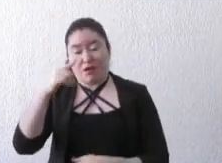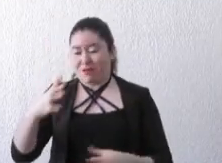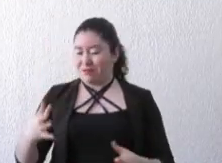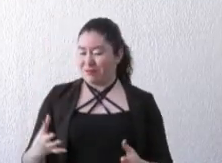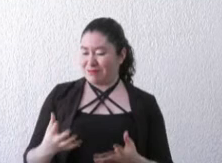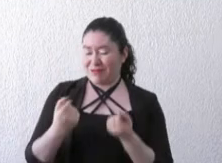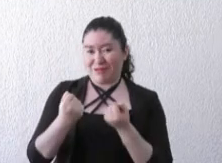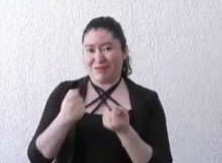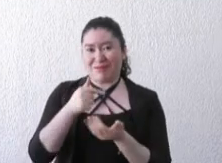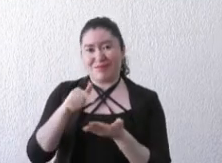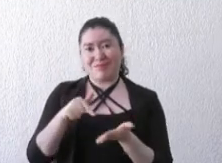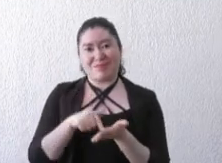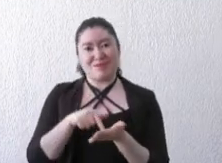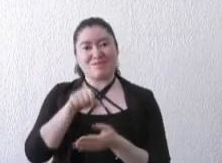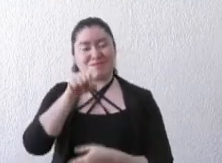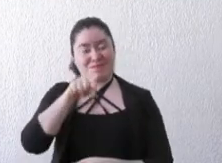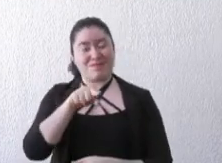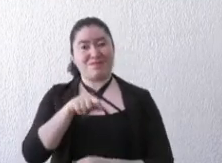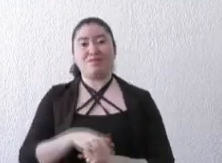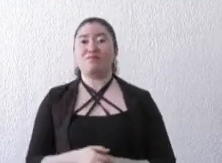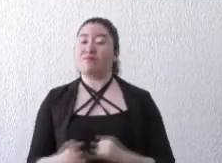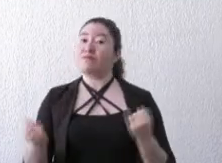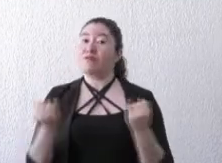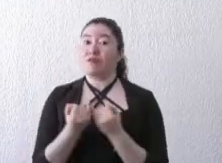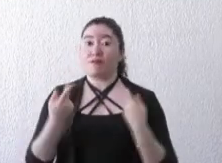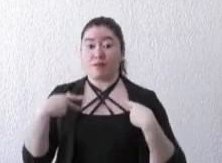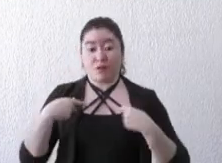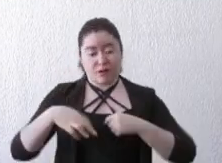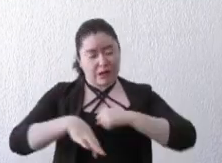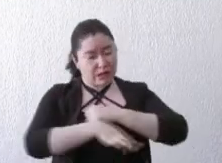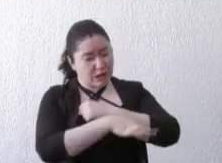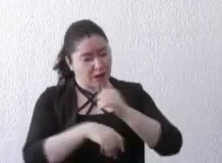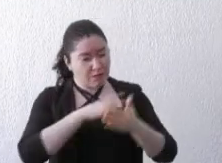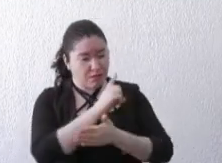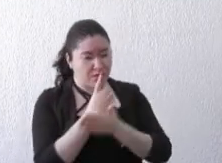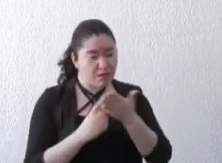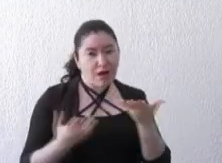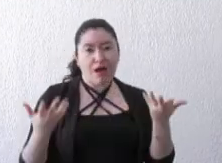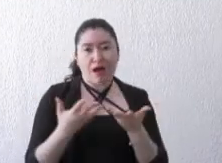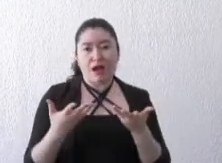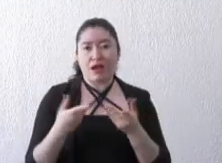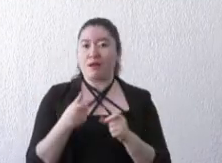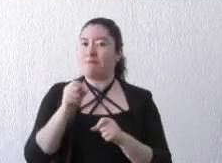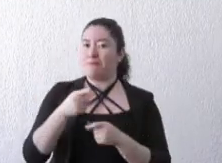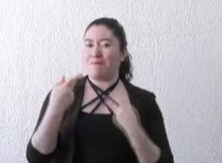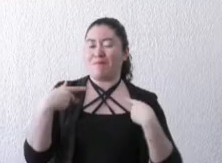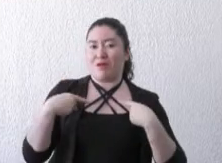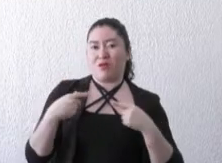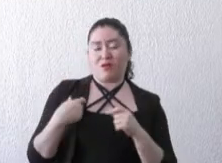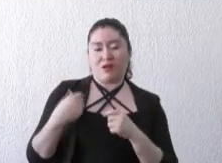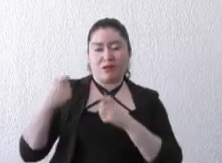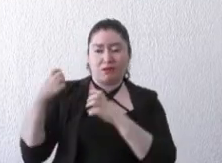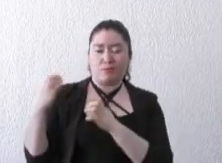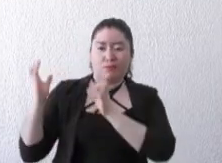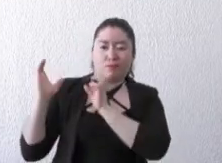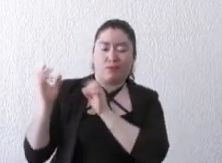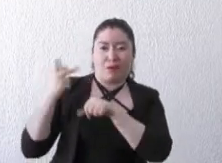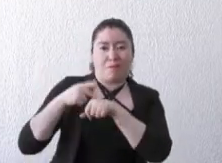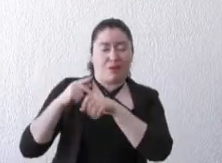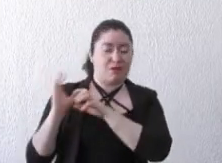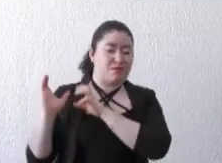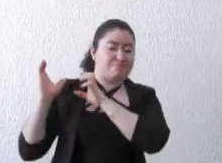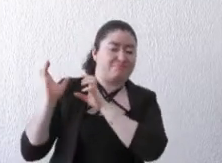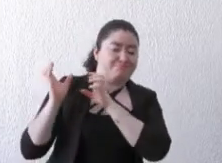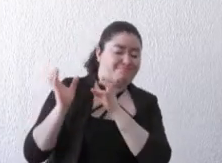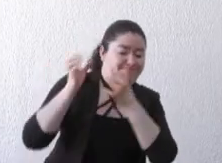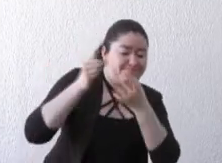arquitectura, quienes lucharon para rediseñarla, quienes en sus hombros cargaron los tabiques, quienes se unieron para formar equipos que